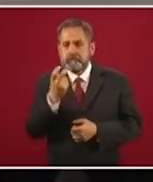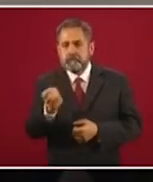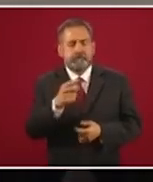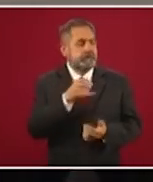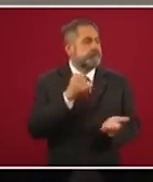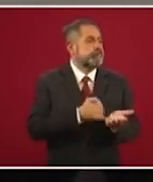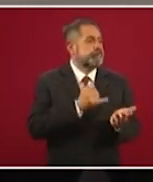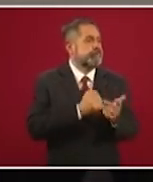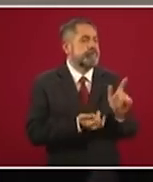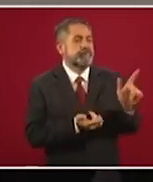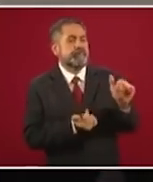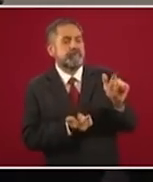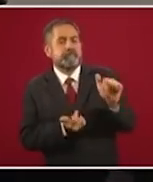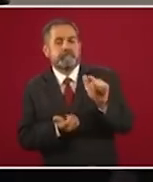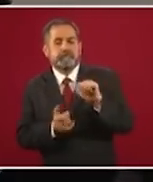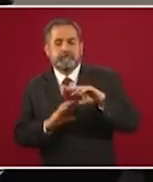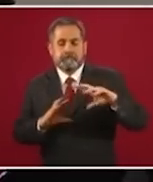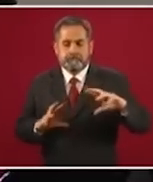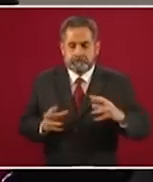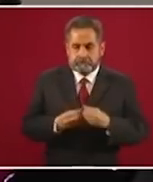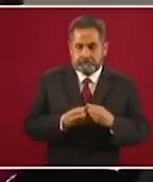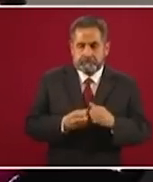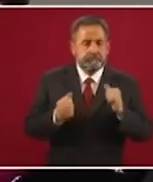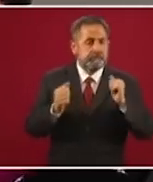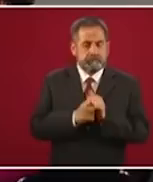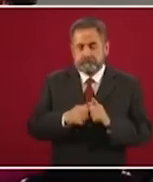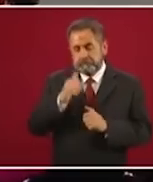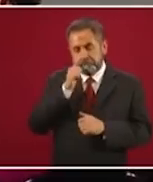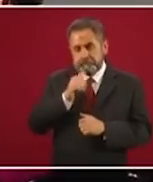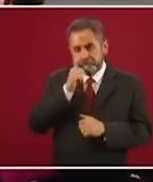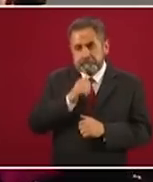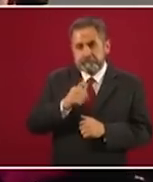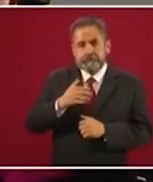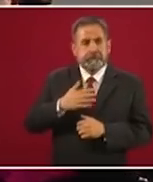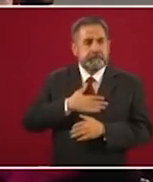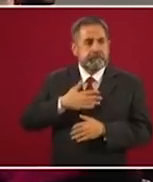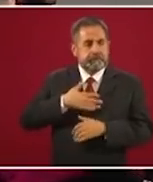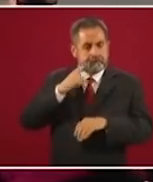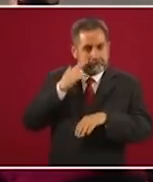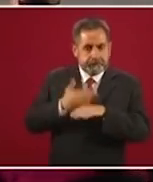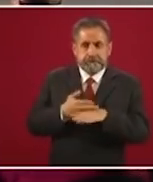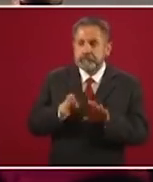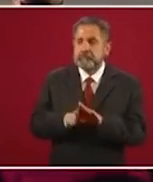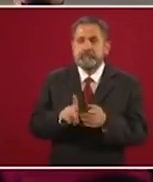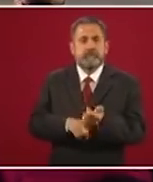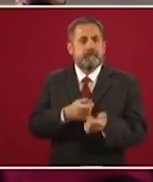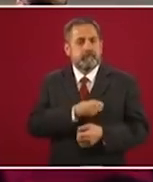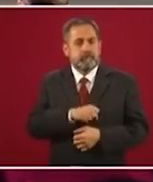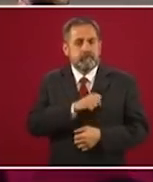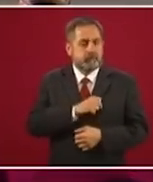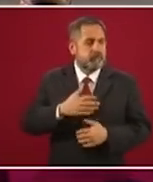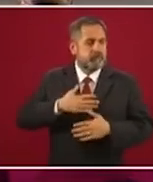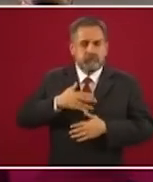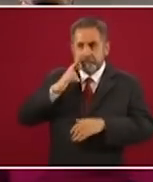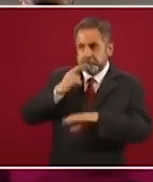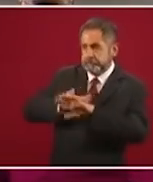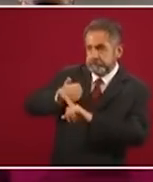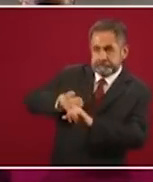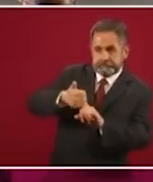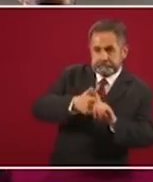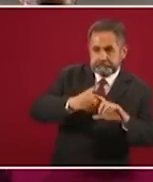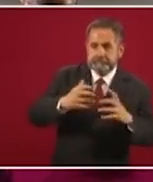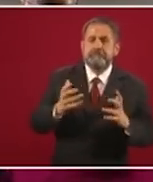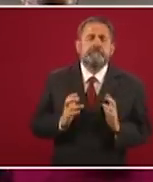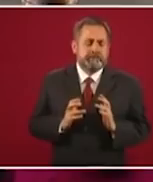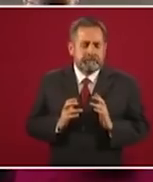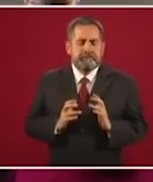para eso también, en otro ámbito que va desde luego fuera de lo que a mí me corresponde en el sector salud o lo que nos corresponde al sector salud,